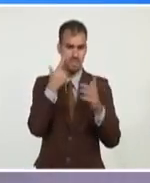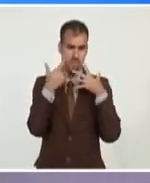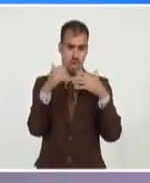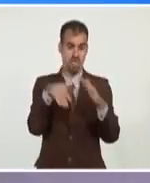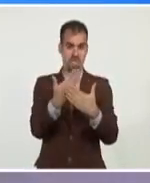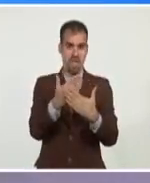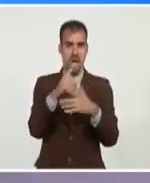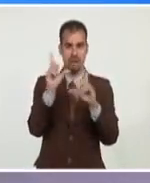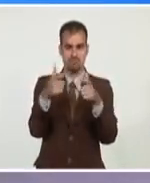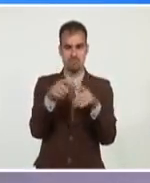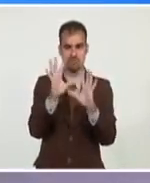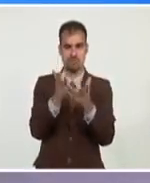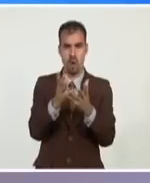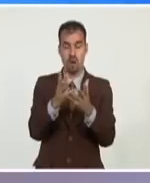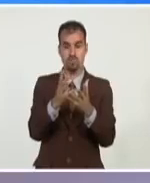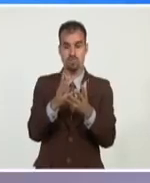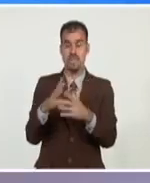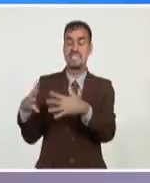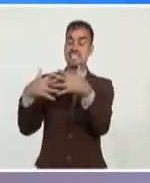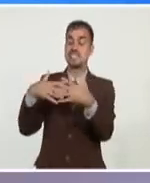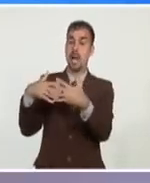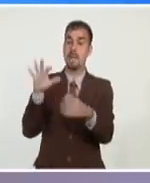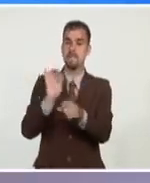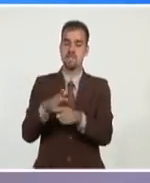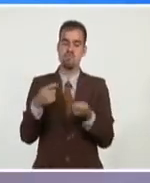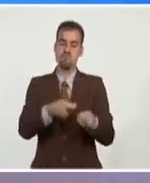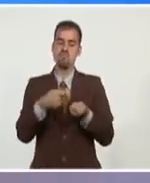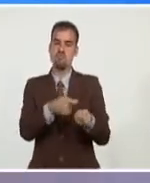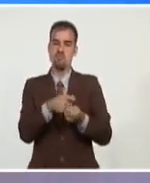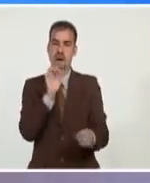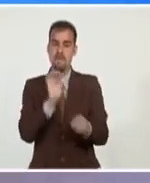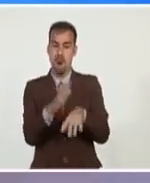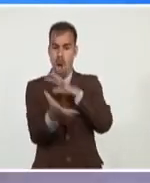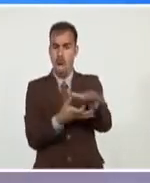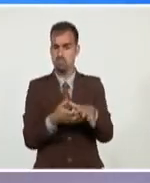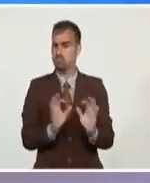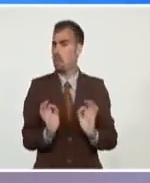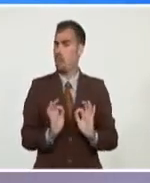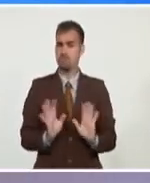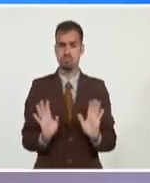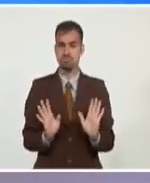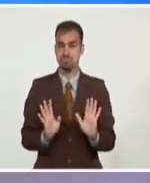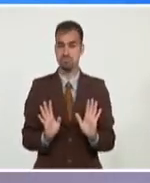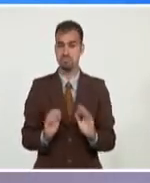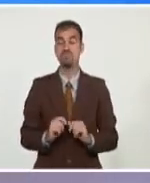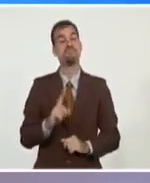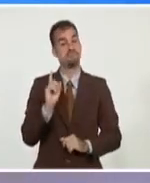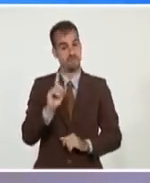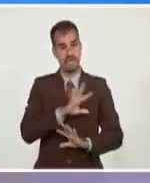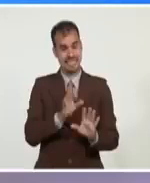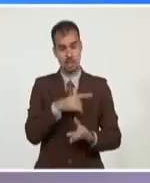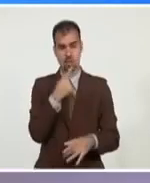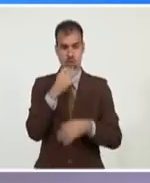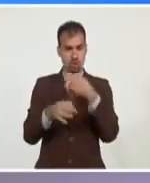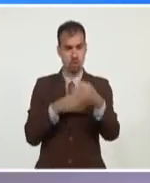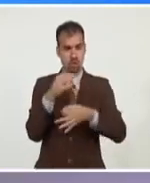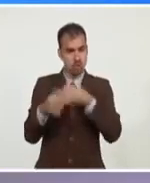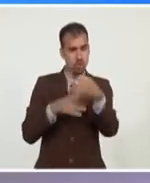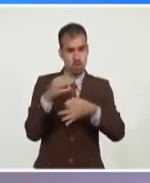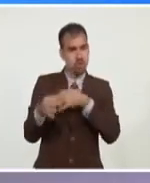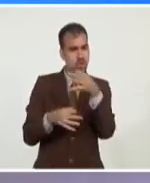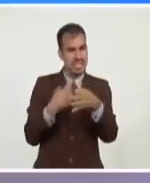logrado provocar el estallido social que debían producir. A pesar de las claras indicaciones que han recibido al detalle, no llegan realmente